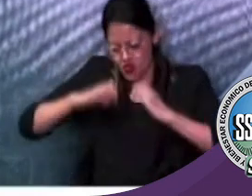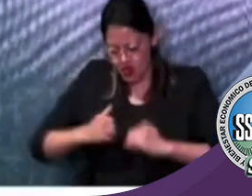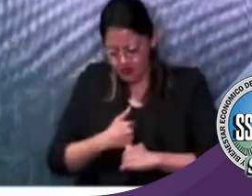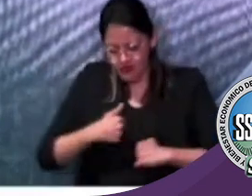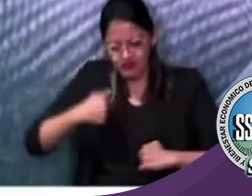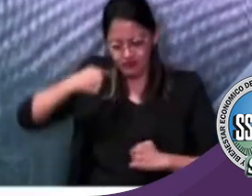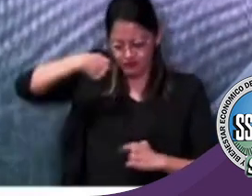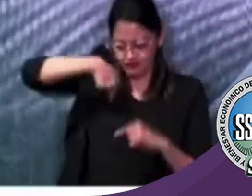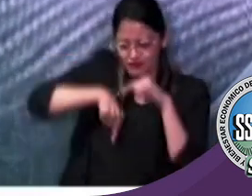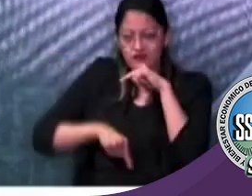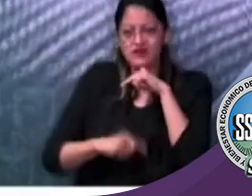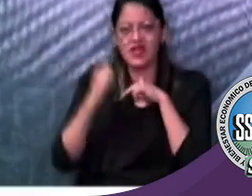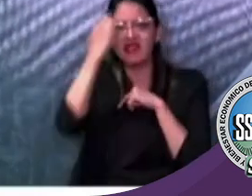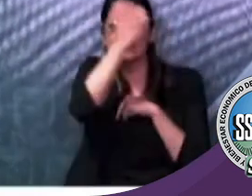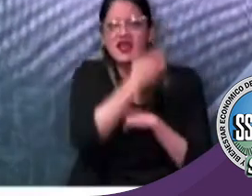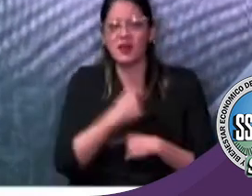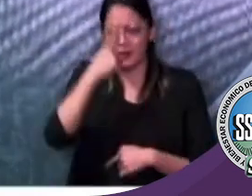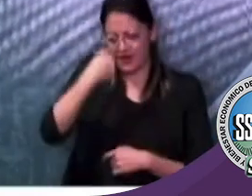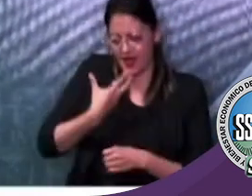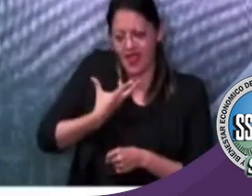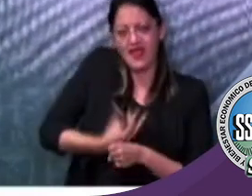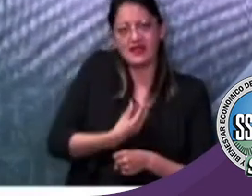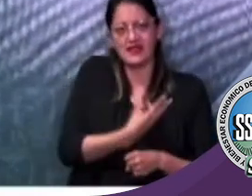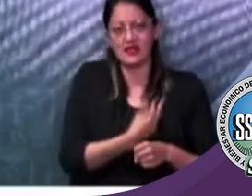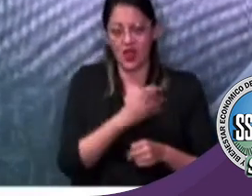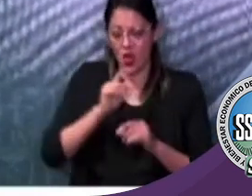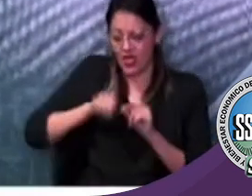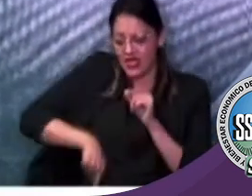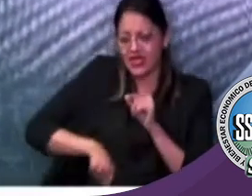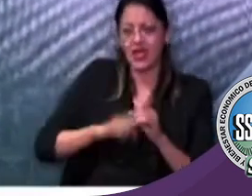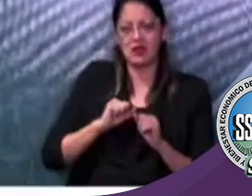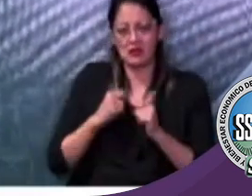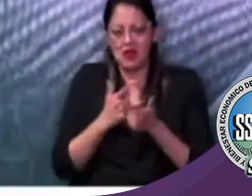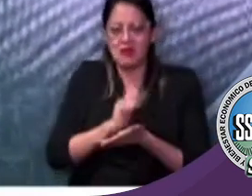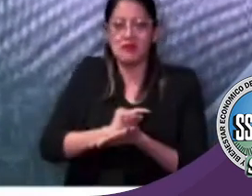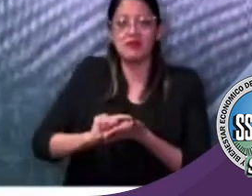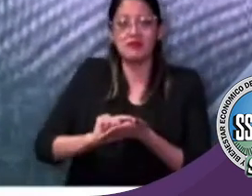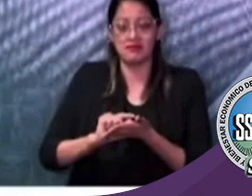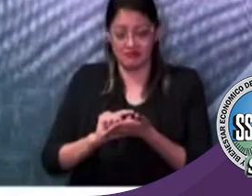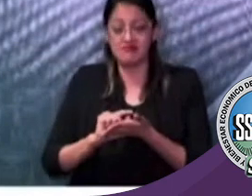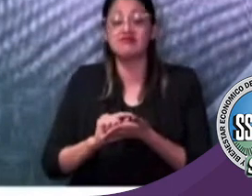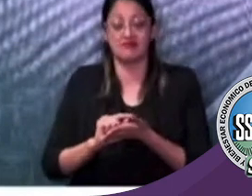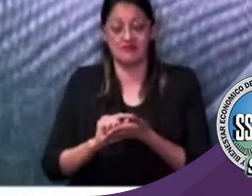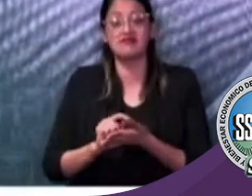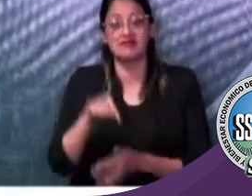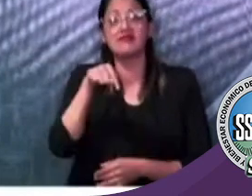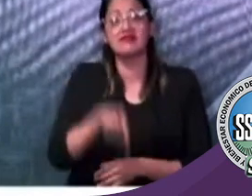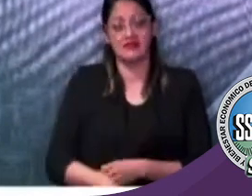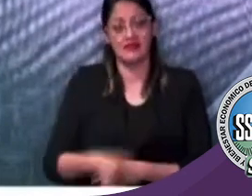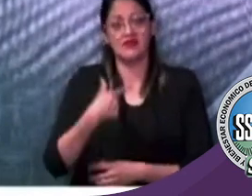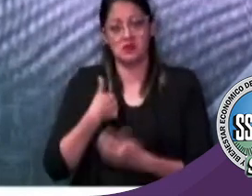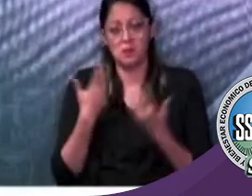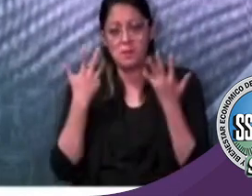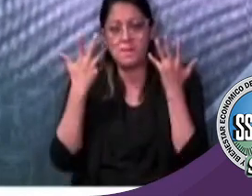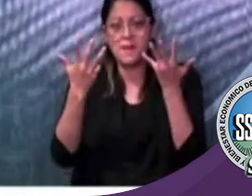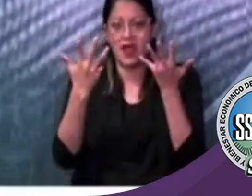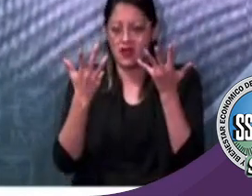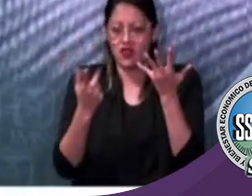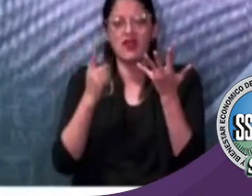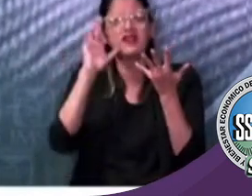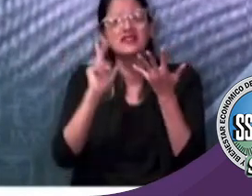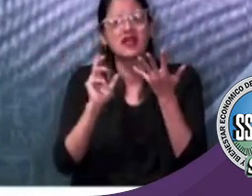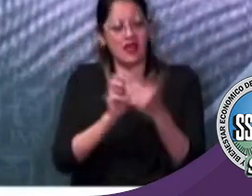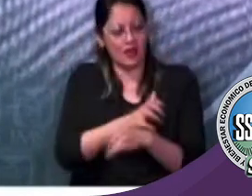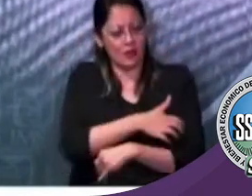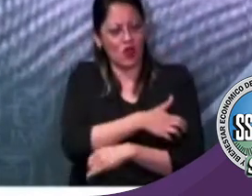para reparar o quitar todo aquello que lo amaga. Sí, en nuestras manos está un poder